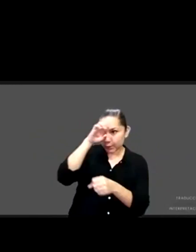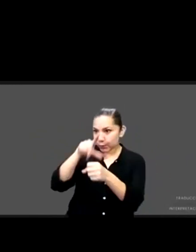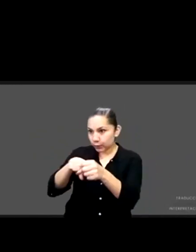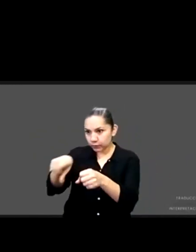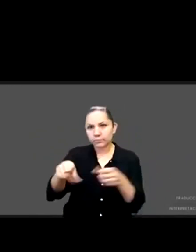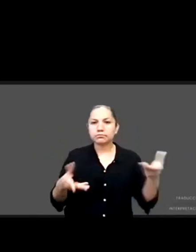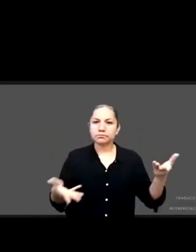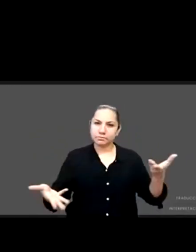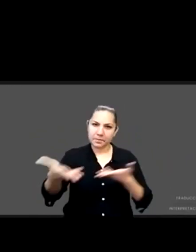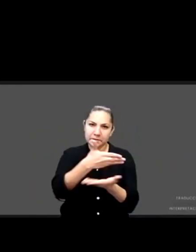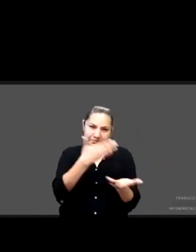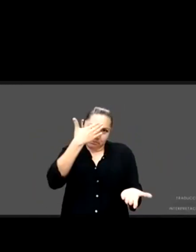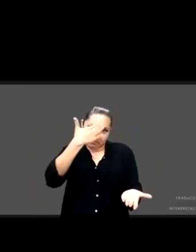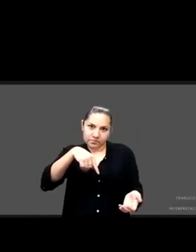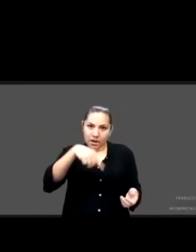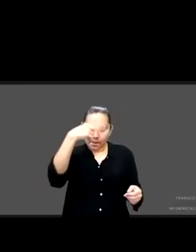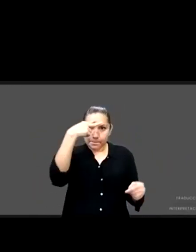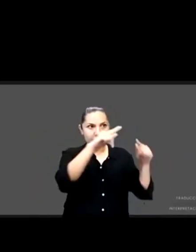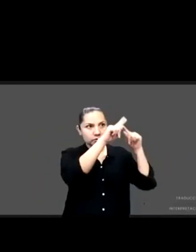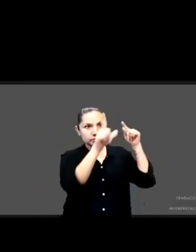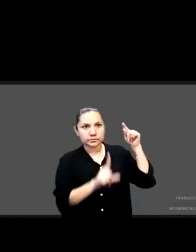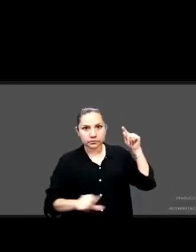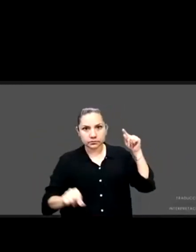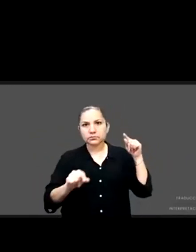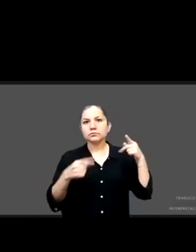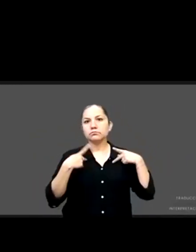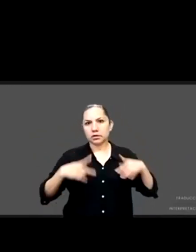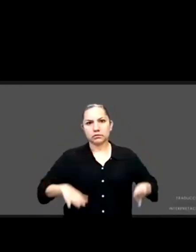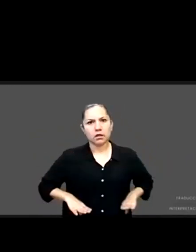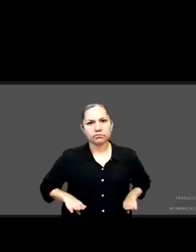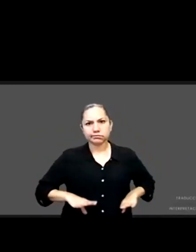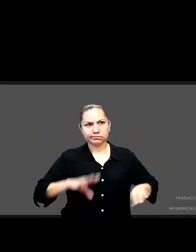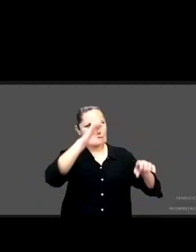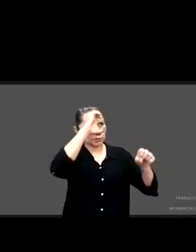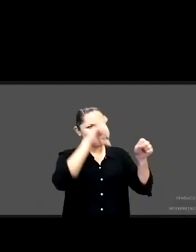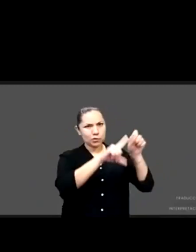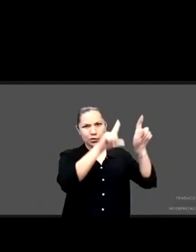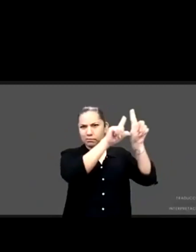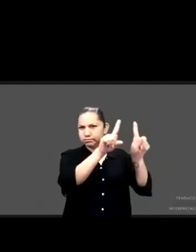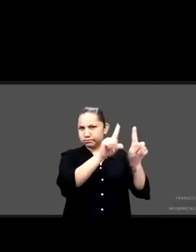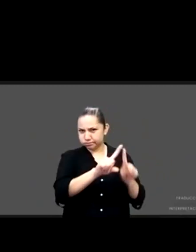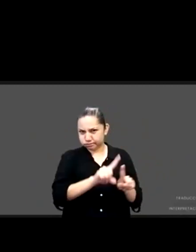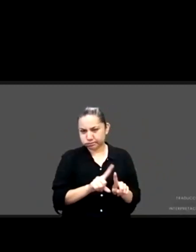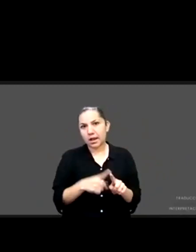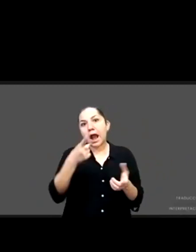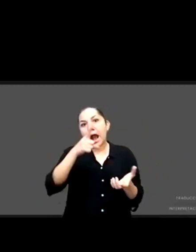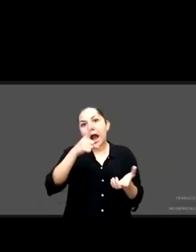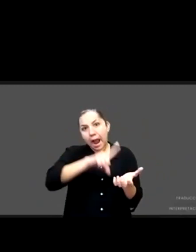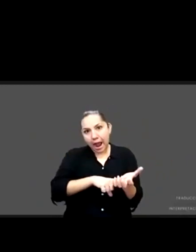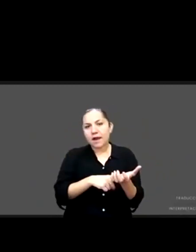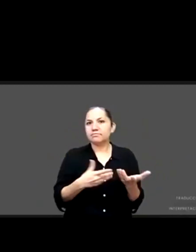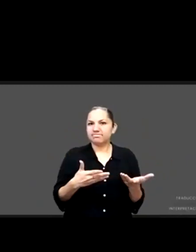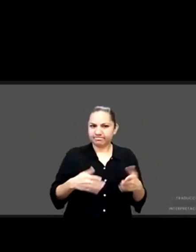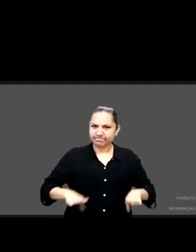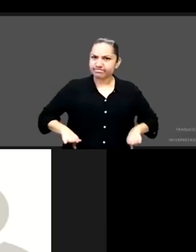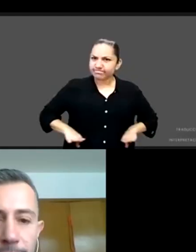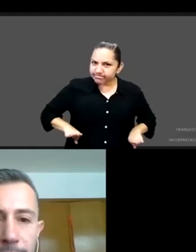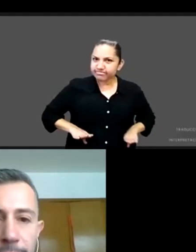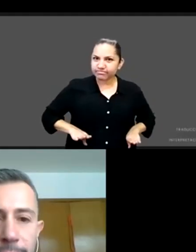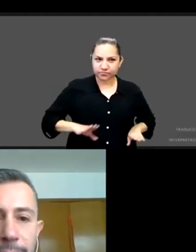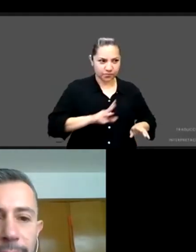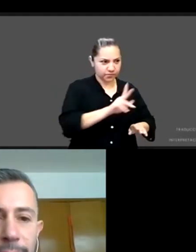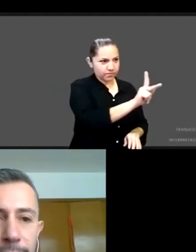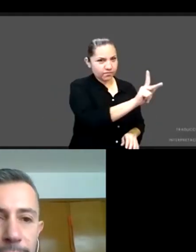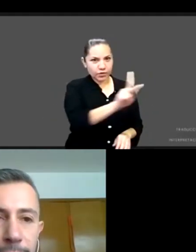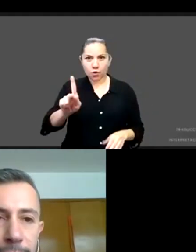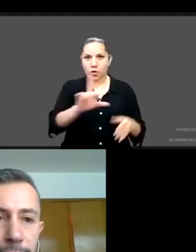en situación de vulnerabilidad. ¿De qué se trata entonces? Pues de fortalecer esta capacidad de agencia, de